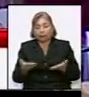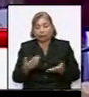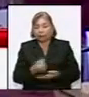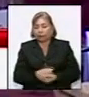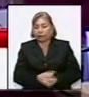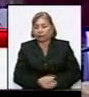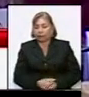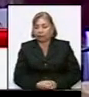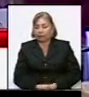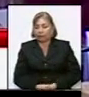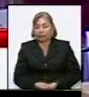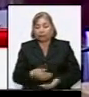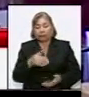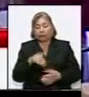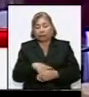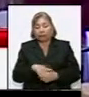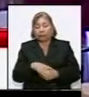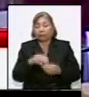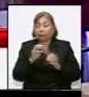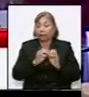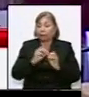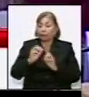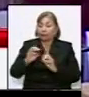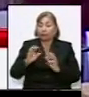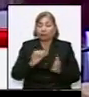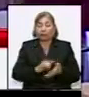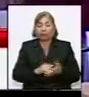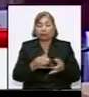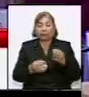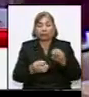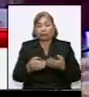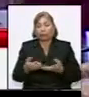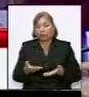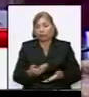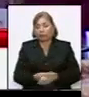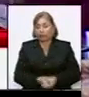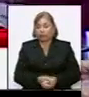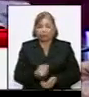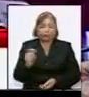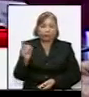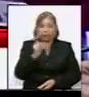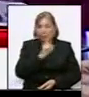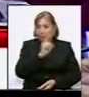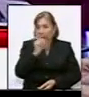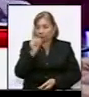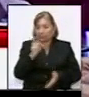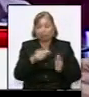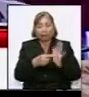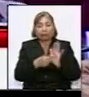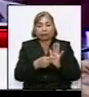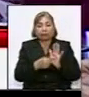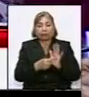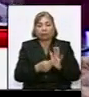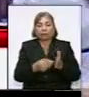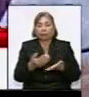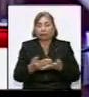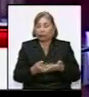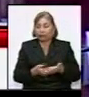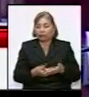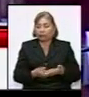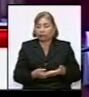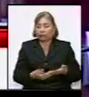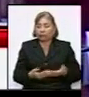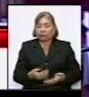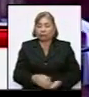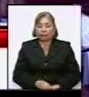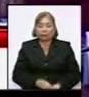sustentan en que se habría disfrutado la iniciativa del poder ejecutivo al no referirse específicamente a la probabilidad en el ejercicio de